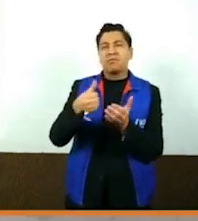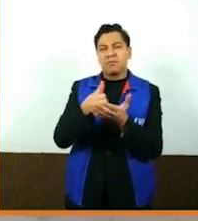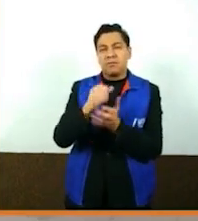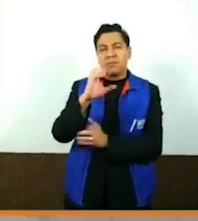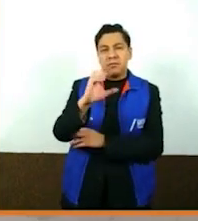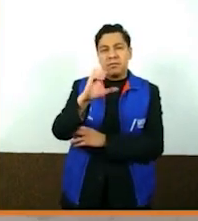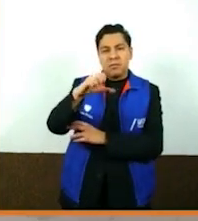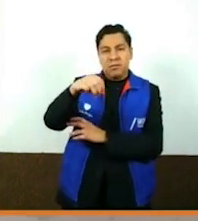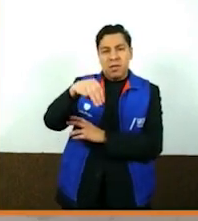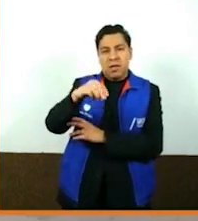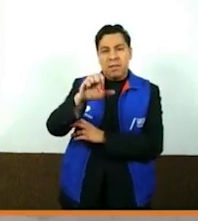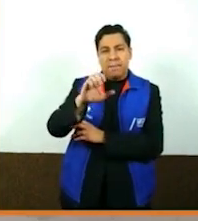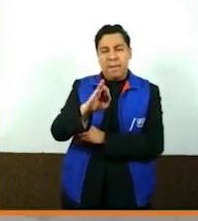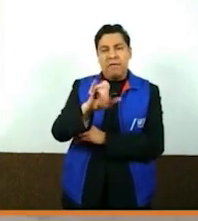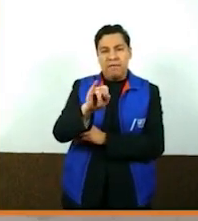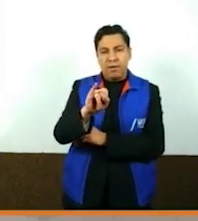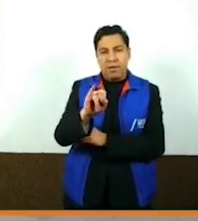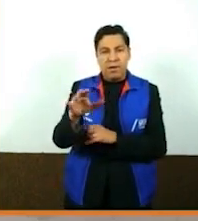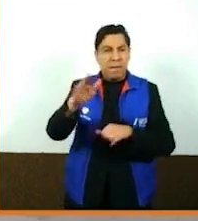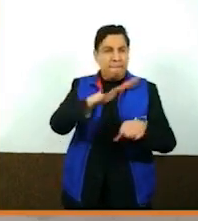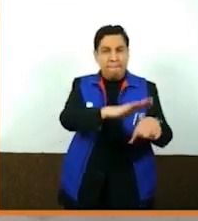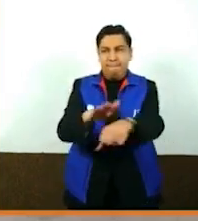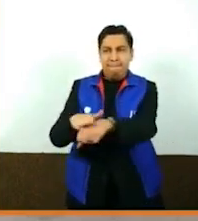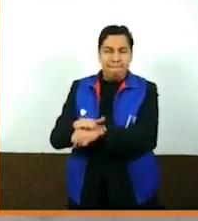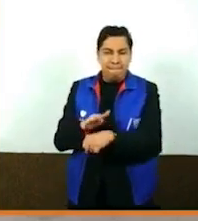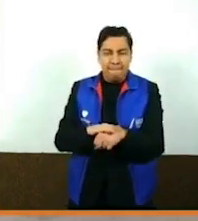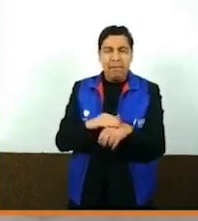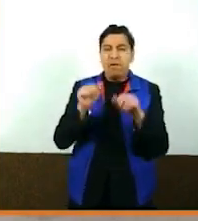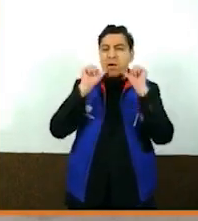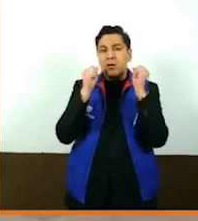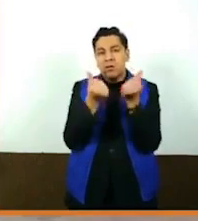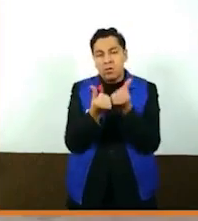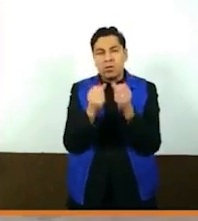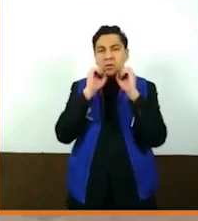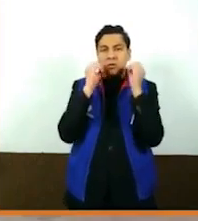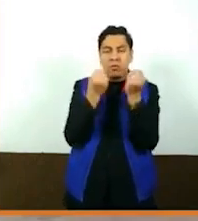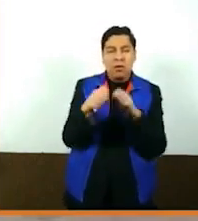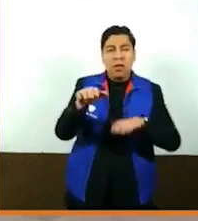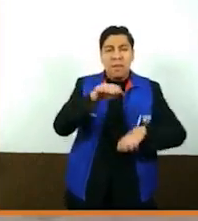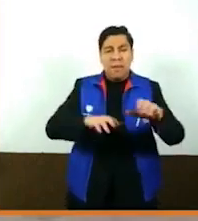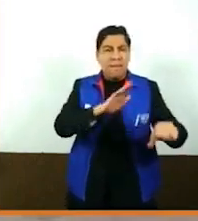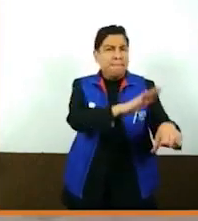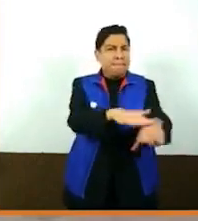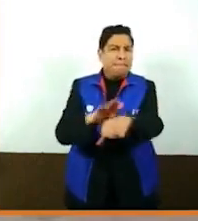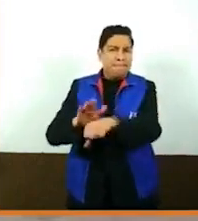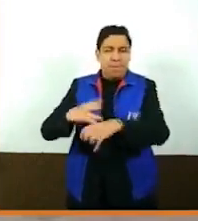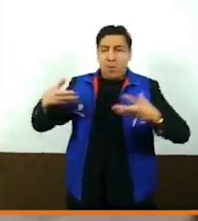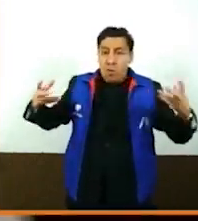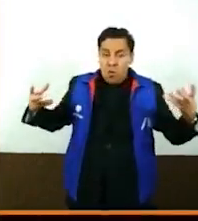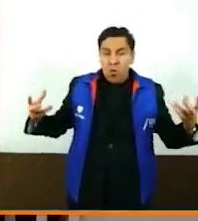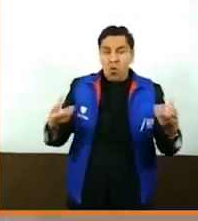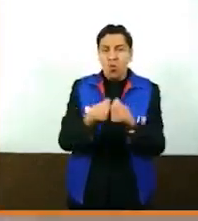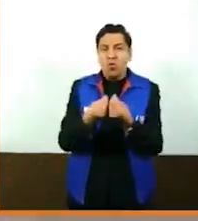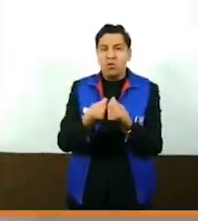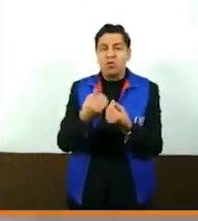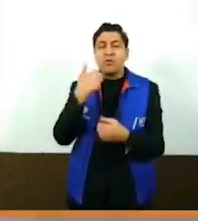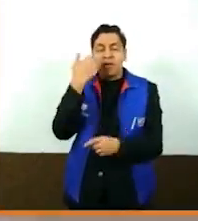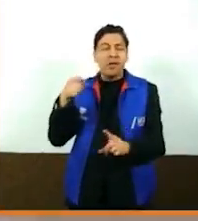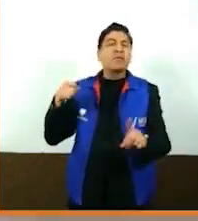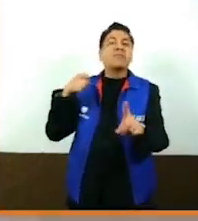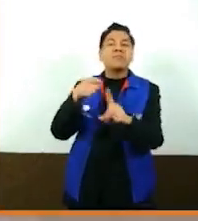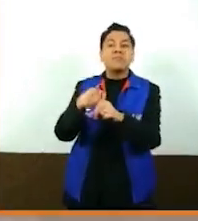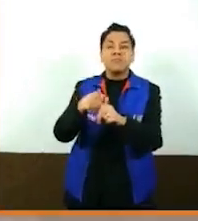que reúne fundaciones, organizaciones, cientos de empresas y personas que compartimos un objetivo en